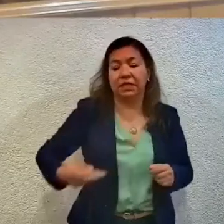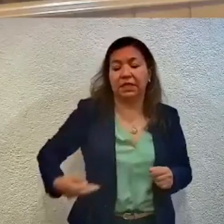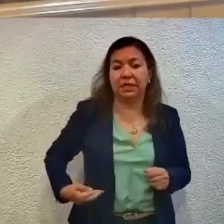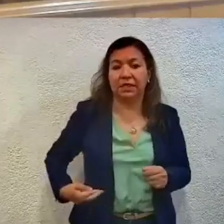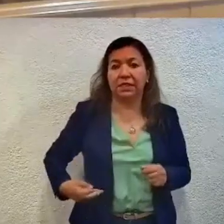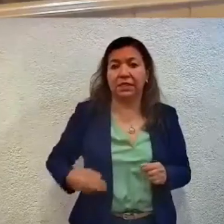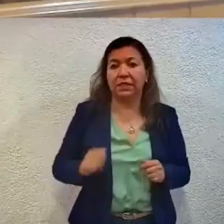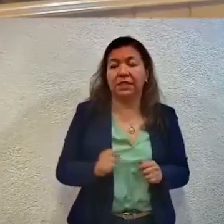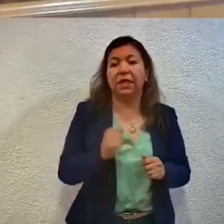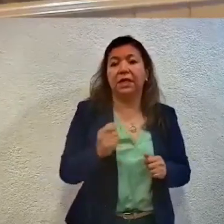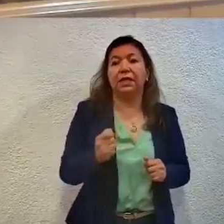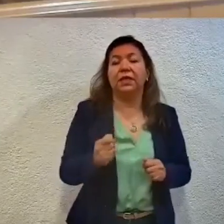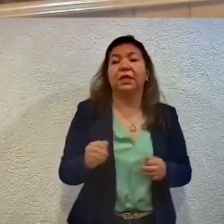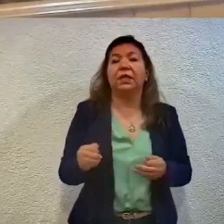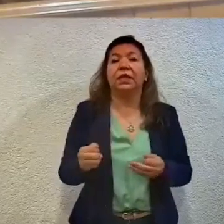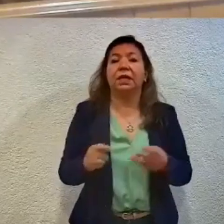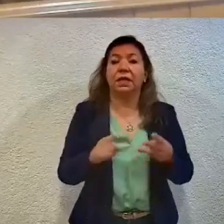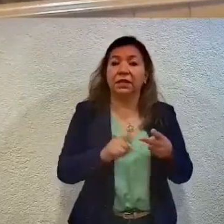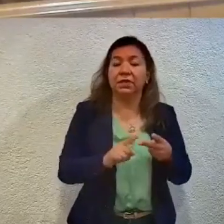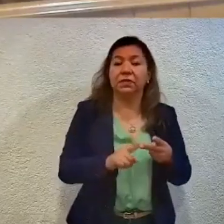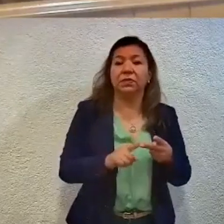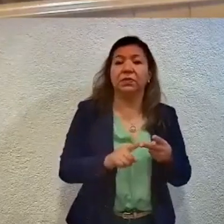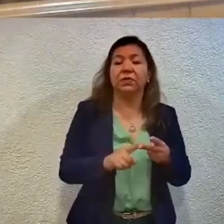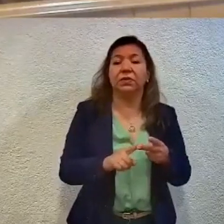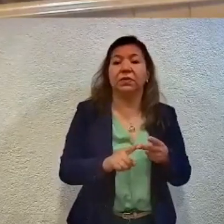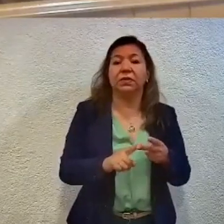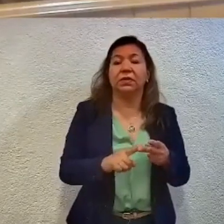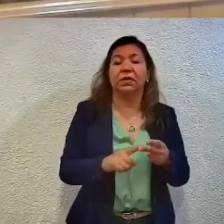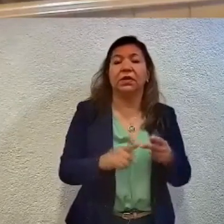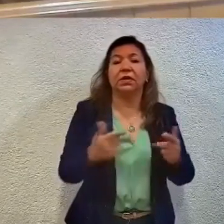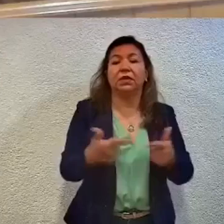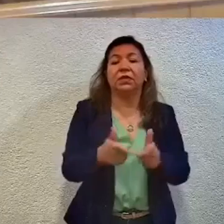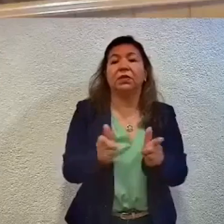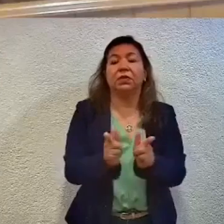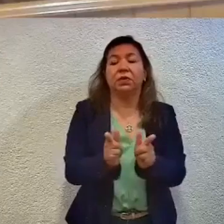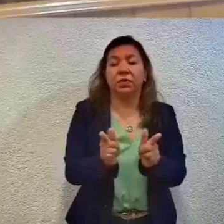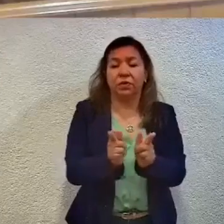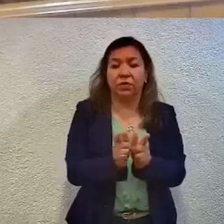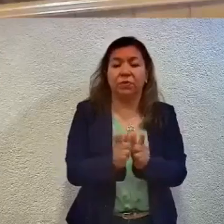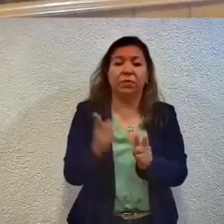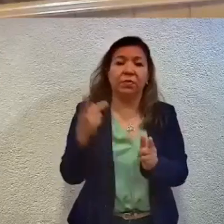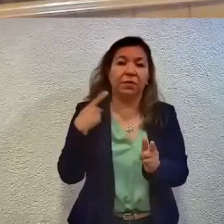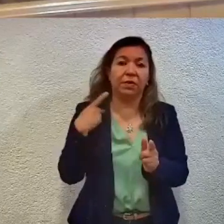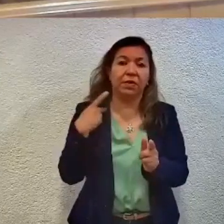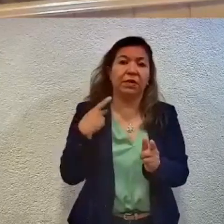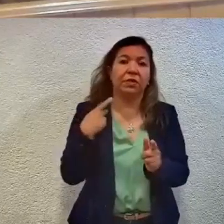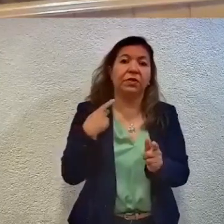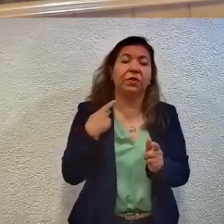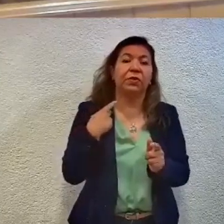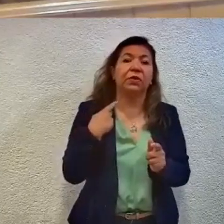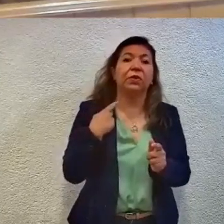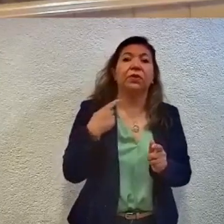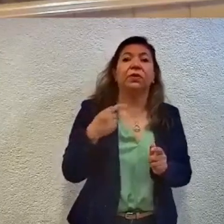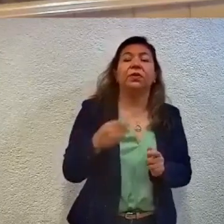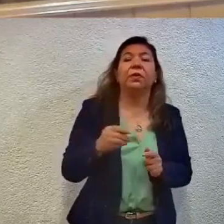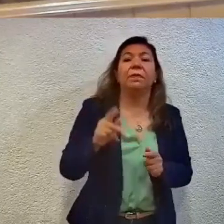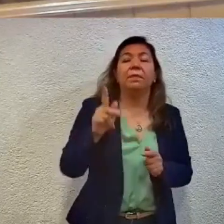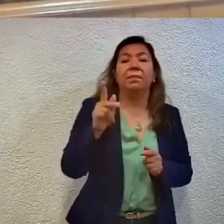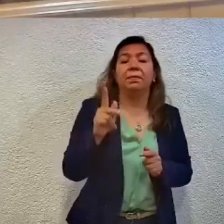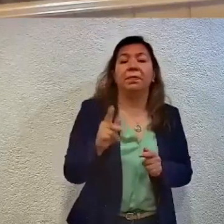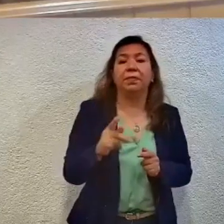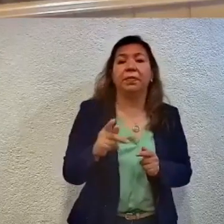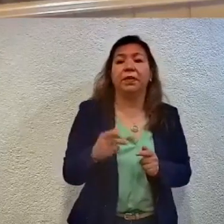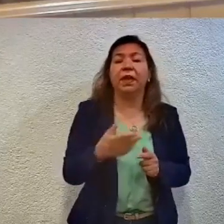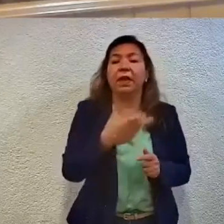de la regiduría de RP a favor de la segunda y cuarta fórmula del género mujer del partido Encuentro Solidario, así como la